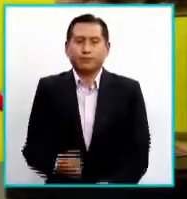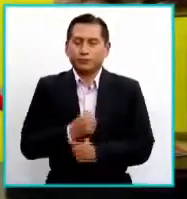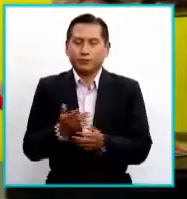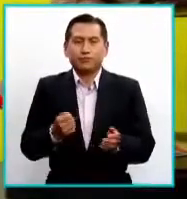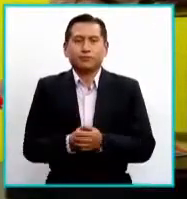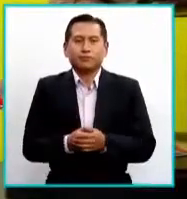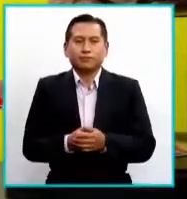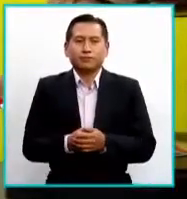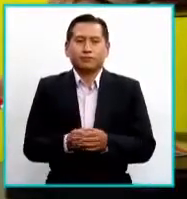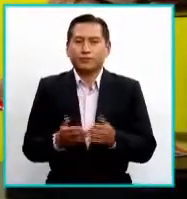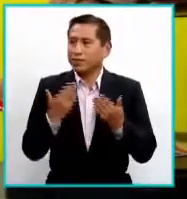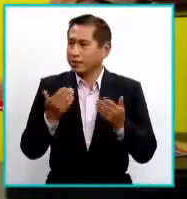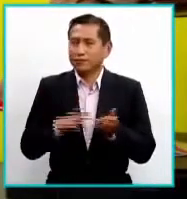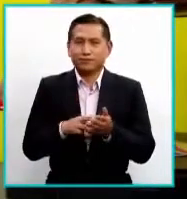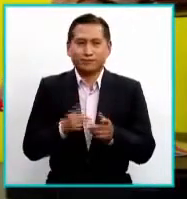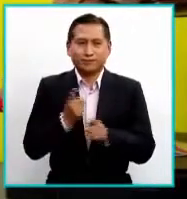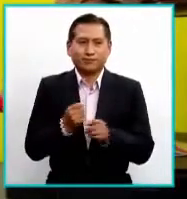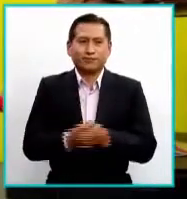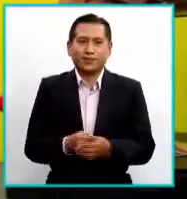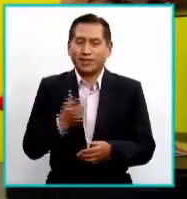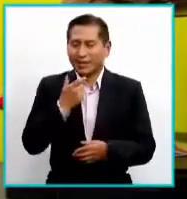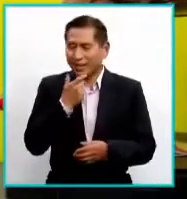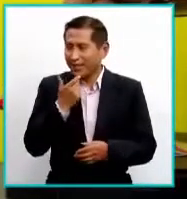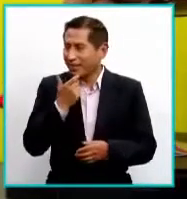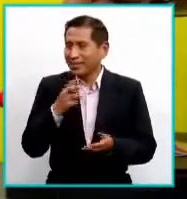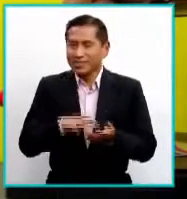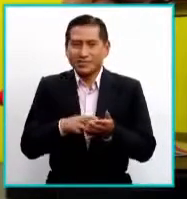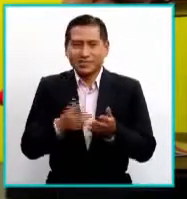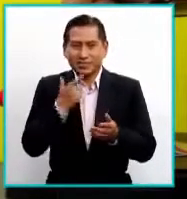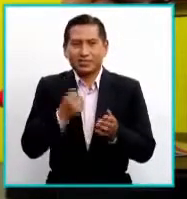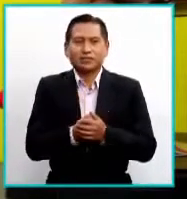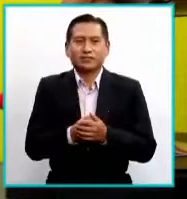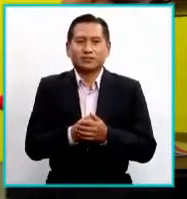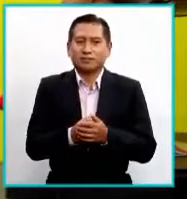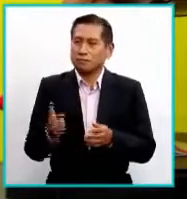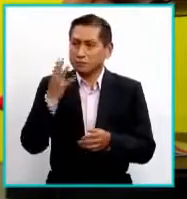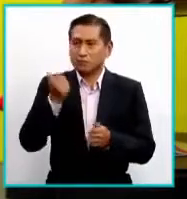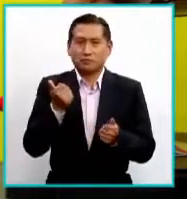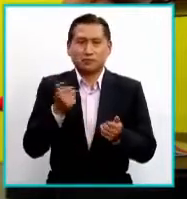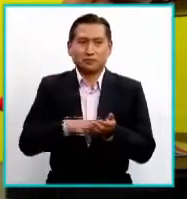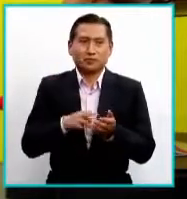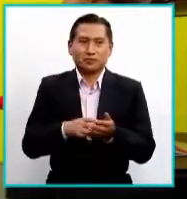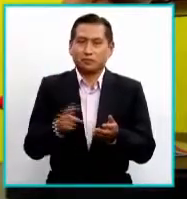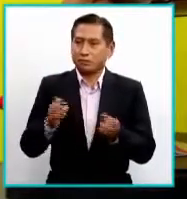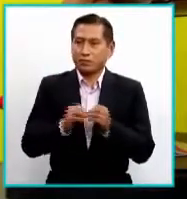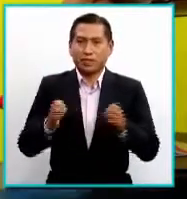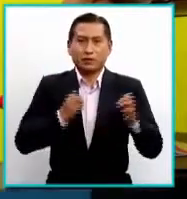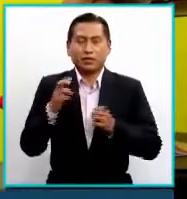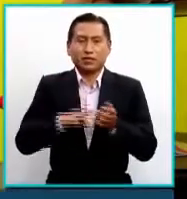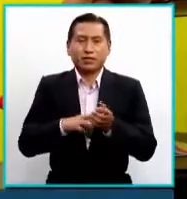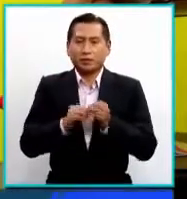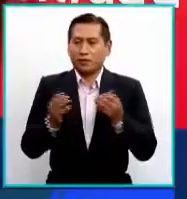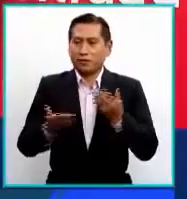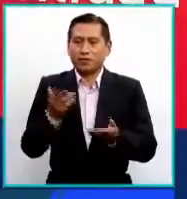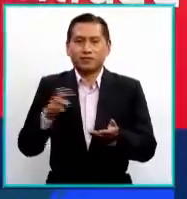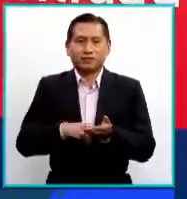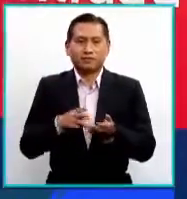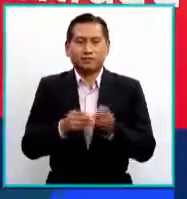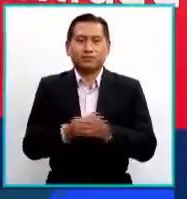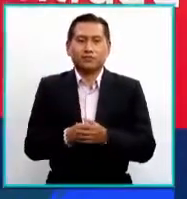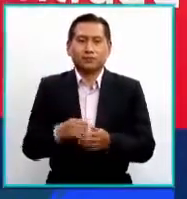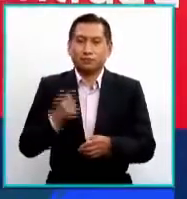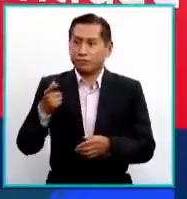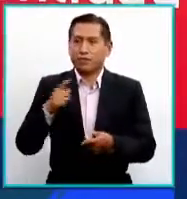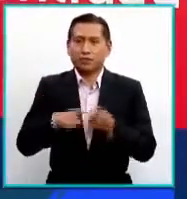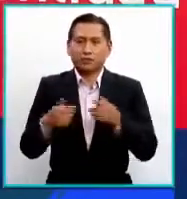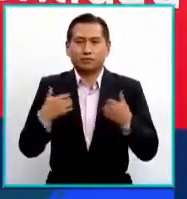te amo. Muchísimas gracias a la Dani. Es súper linda porque aparte se emociona fácilmente, así que sé que eso le